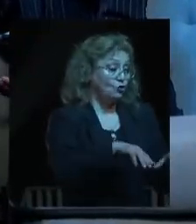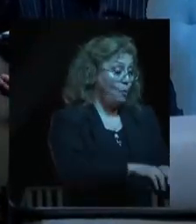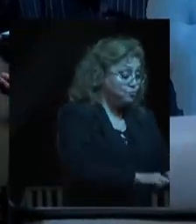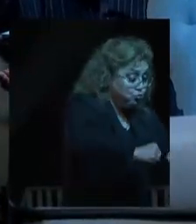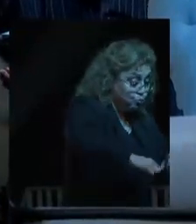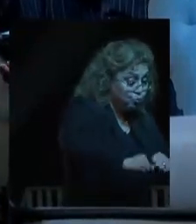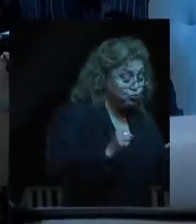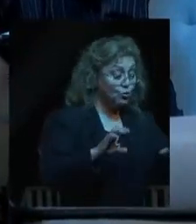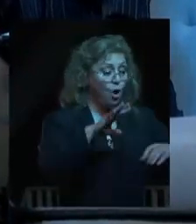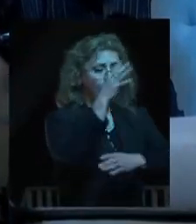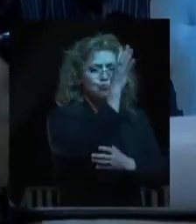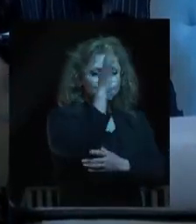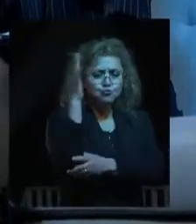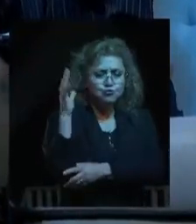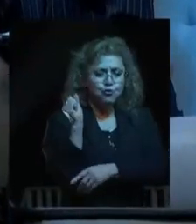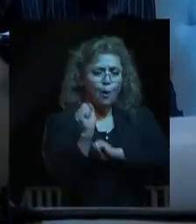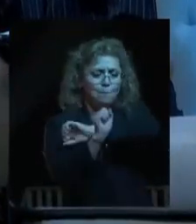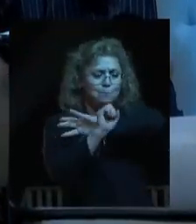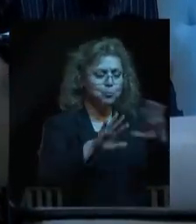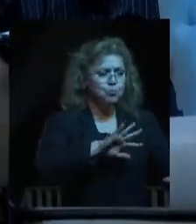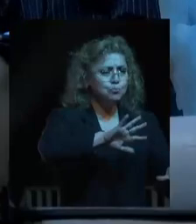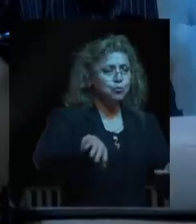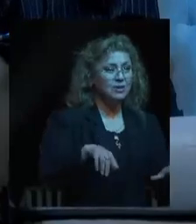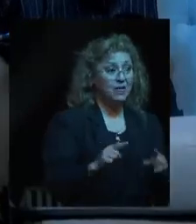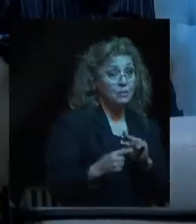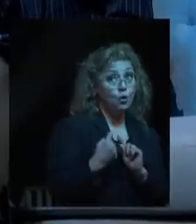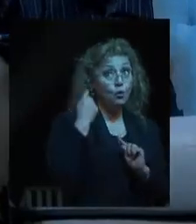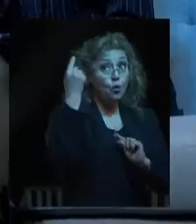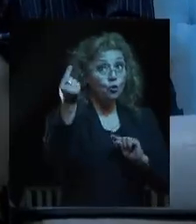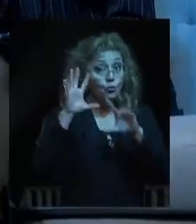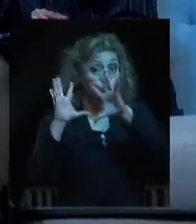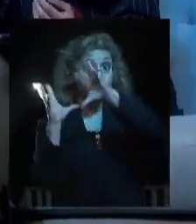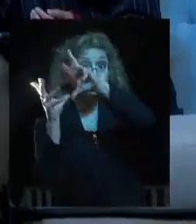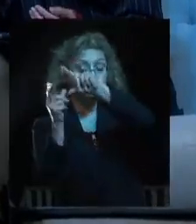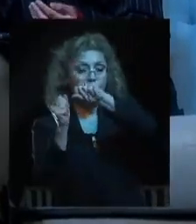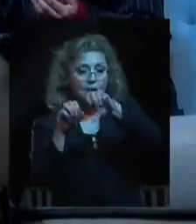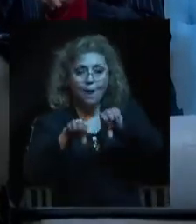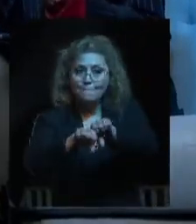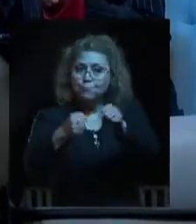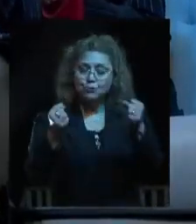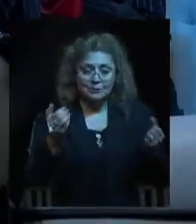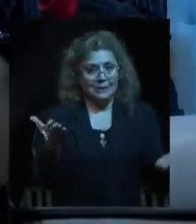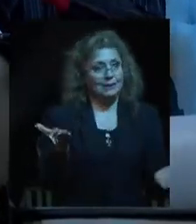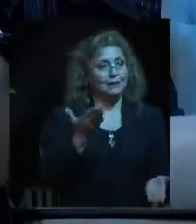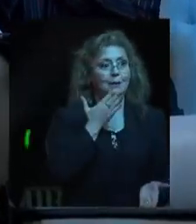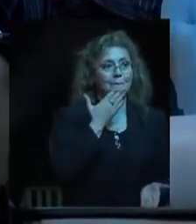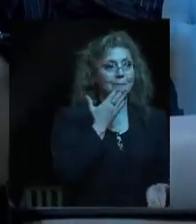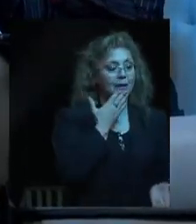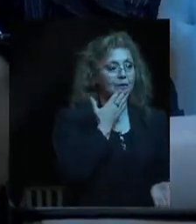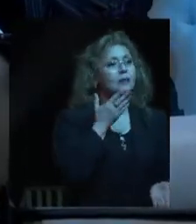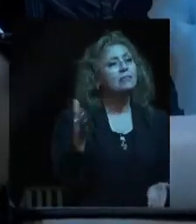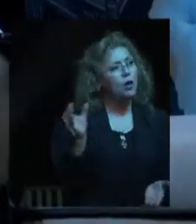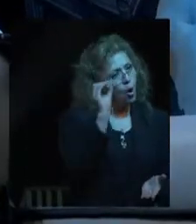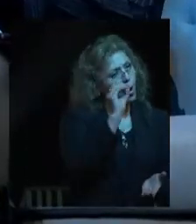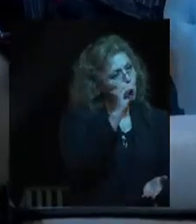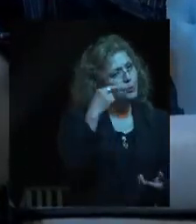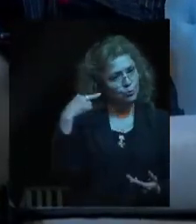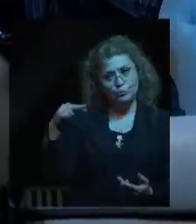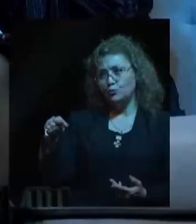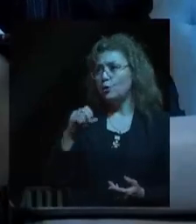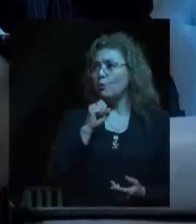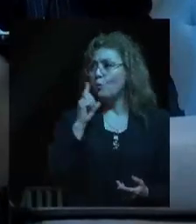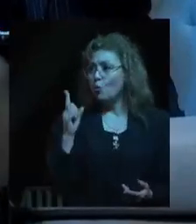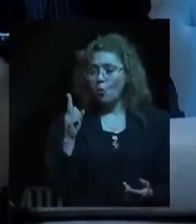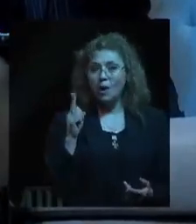planeta. Y muchos dicen, ¿cómo vamos a ir a destruir otros planetas afuera? Entonces, ¿qué opina usted acerca de